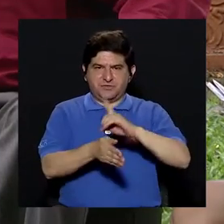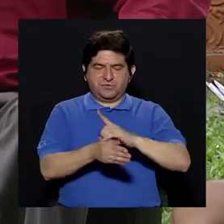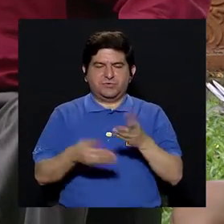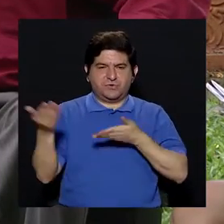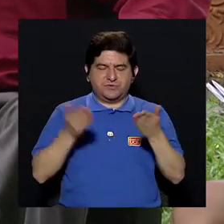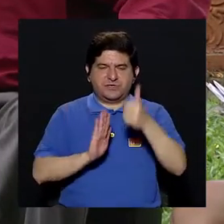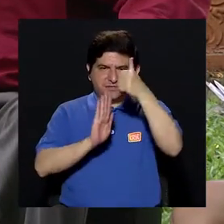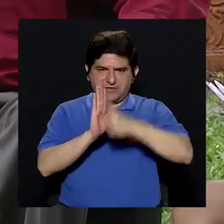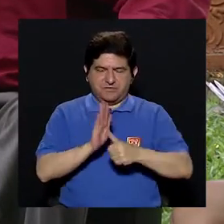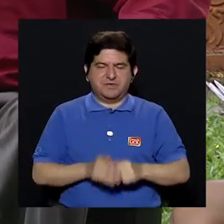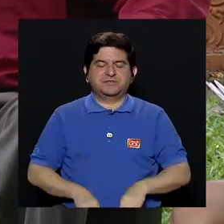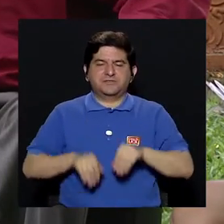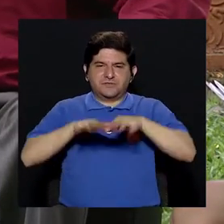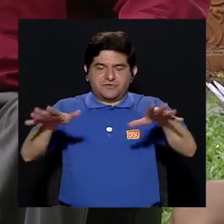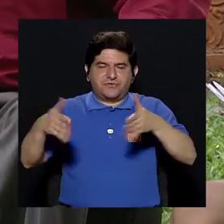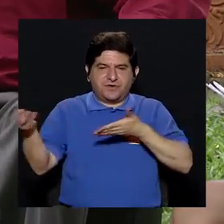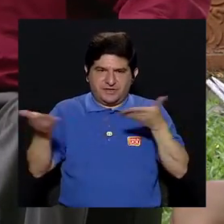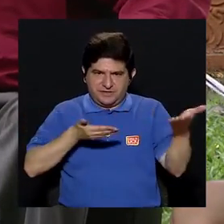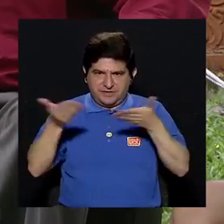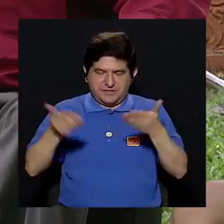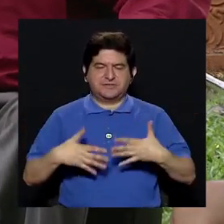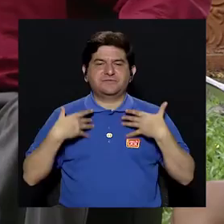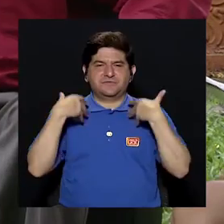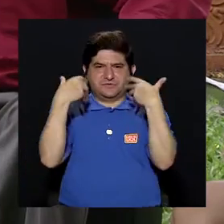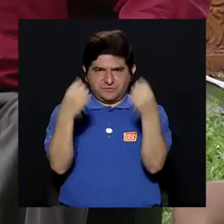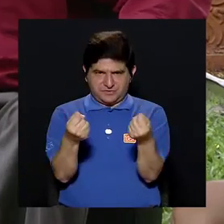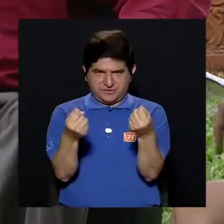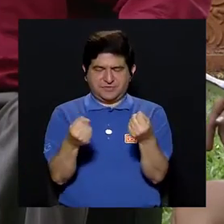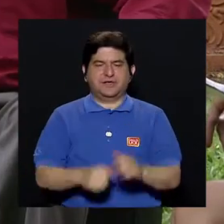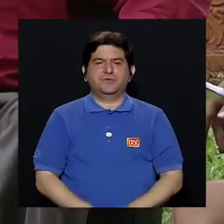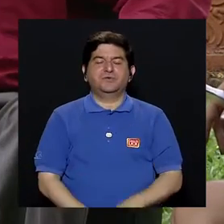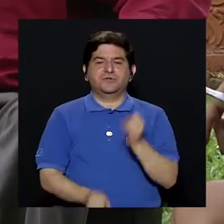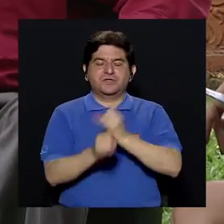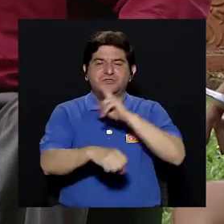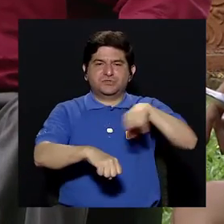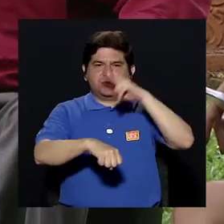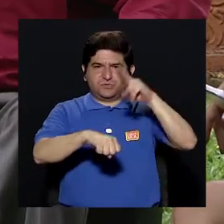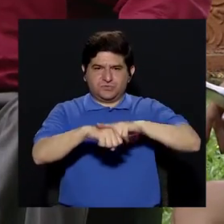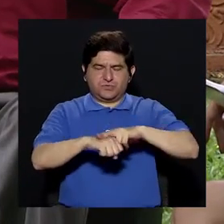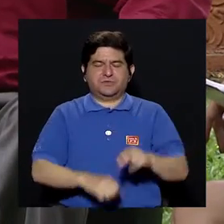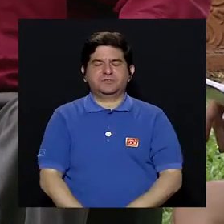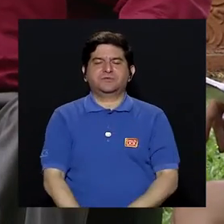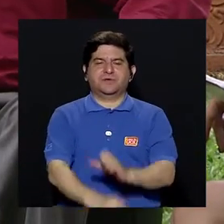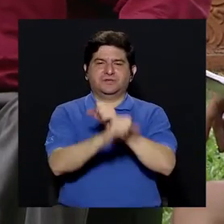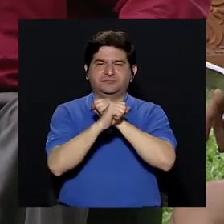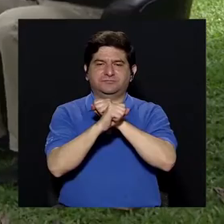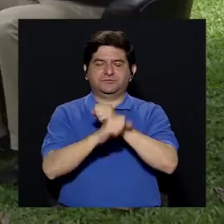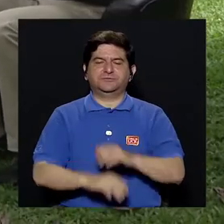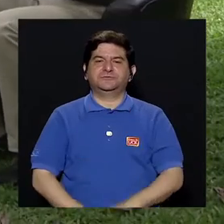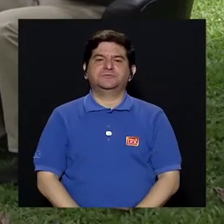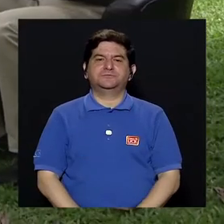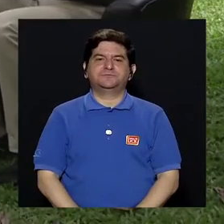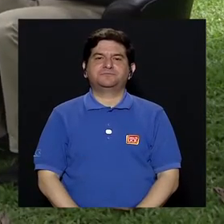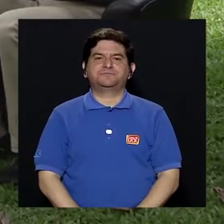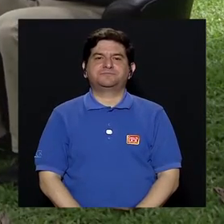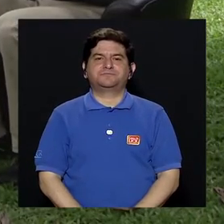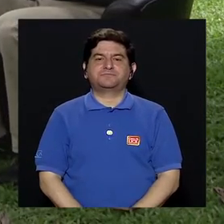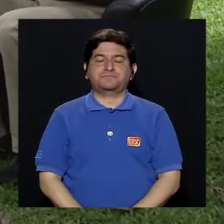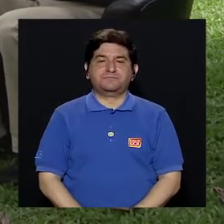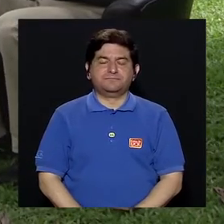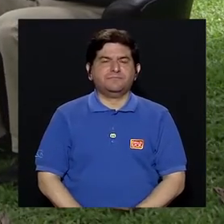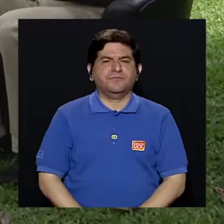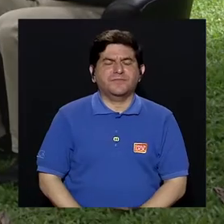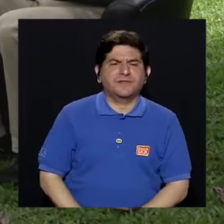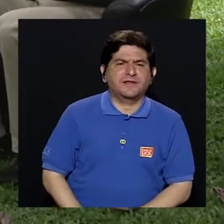servicios quirúrgicos de la Red de Servicios de Salud del Instituto Nacional de Seguros. Doctor,